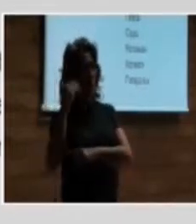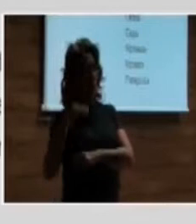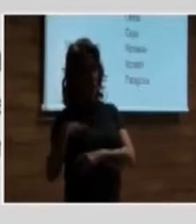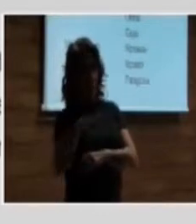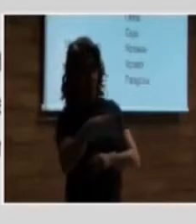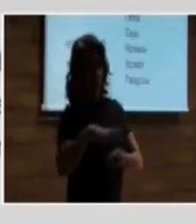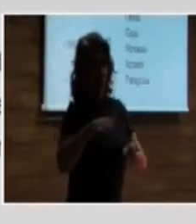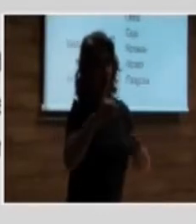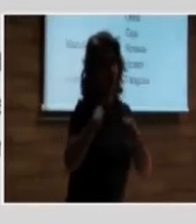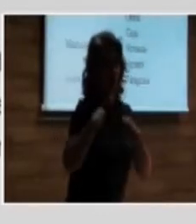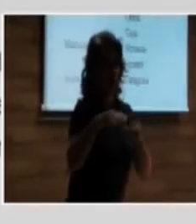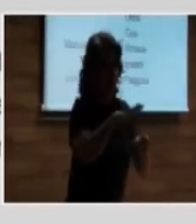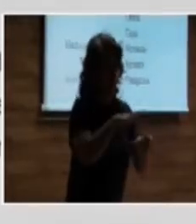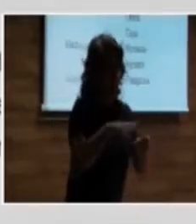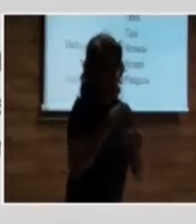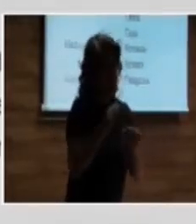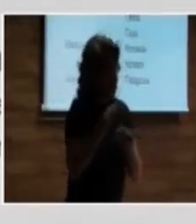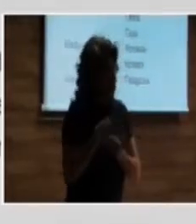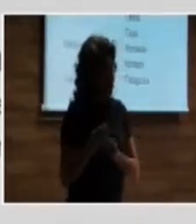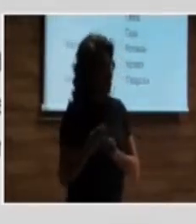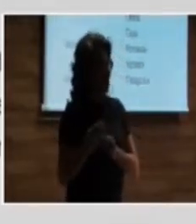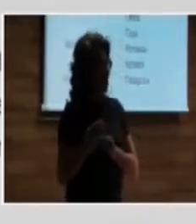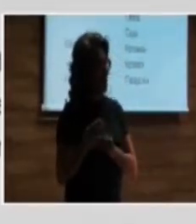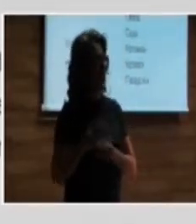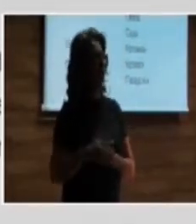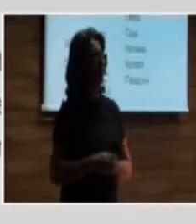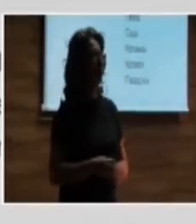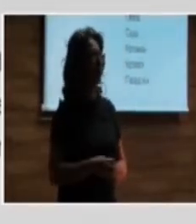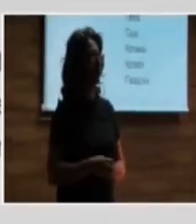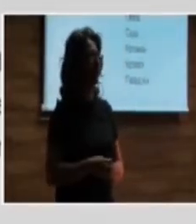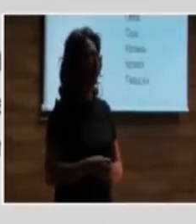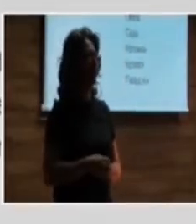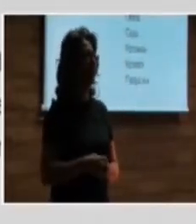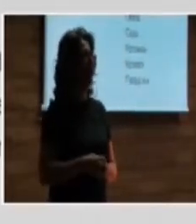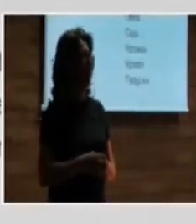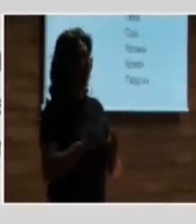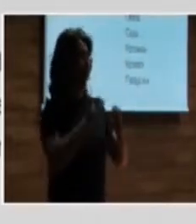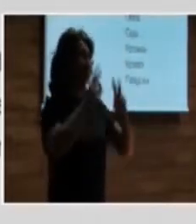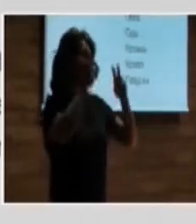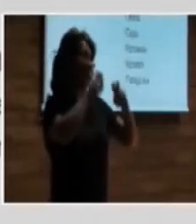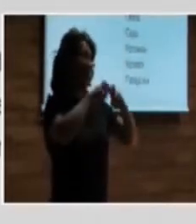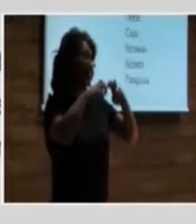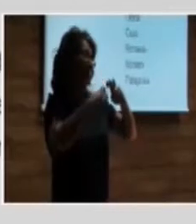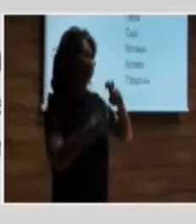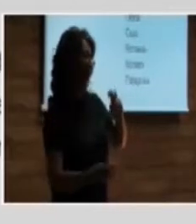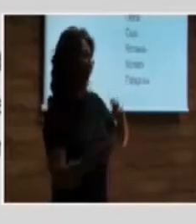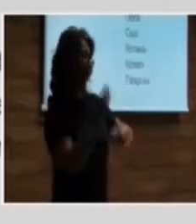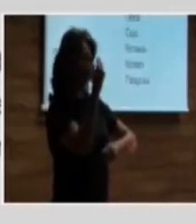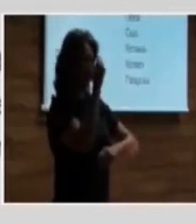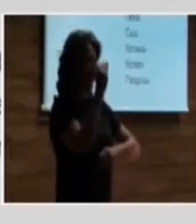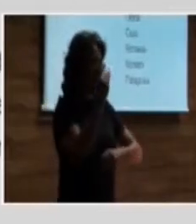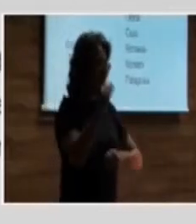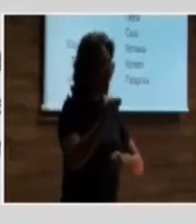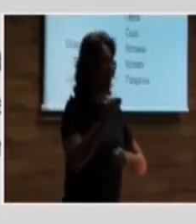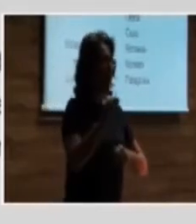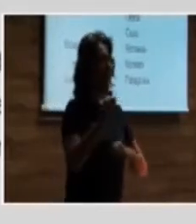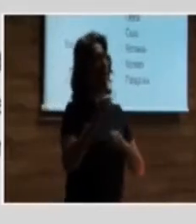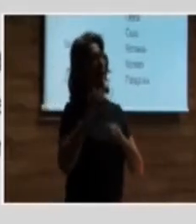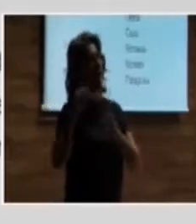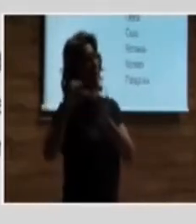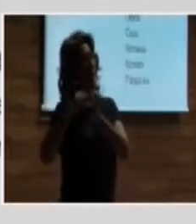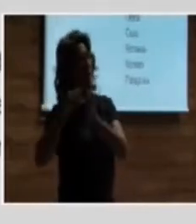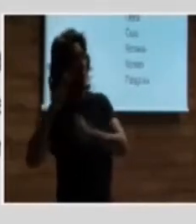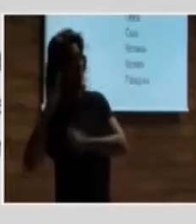las migraciones de poblaciones de Buenos Aires fundamentalmente, así que es muy parecida genéticamente y muy joven la población de la Patagonia, y muy parecida